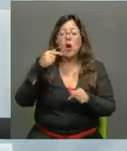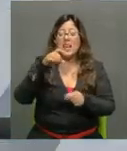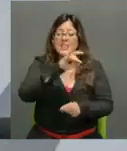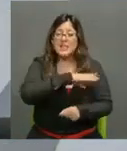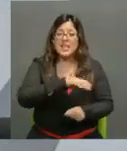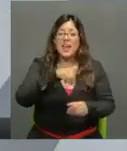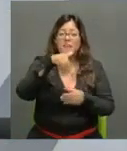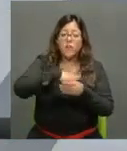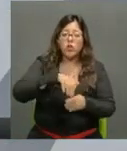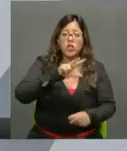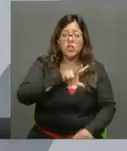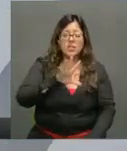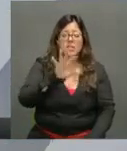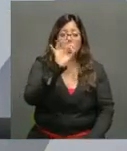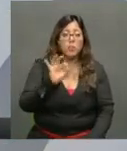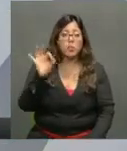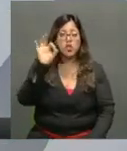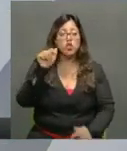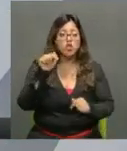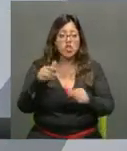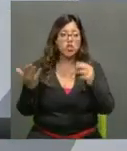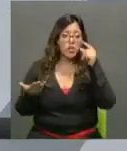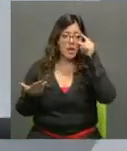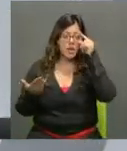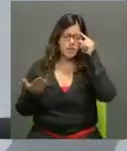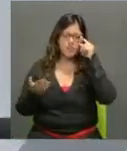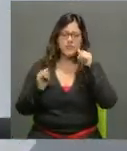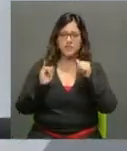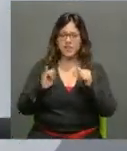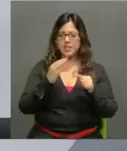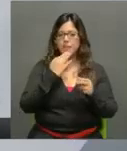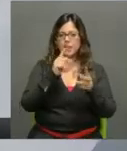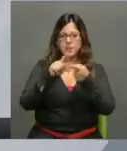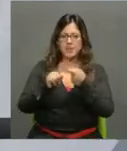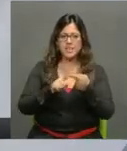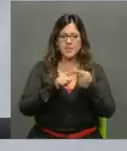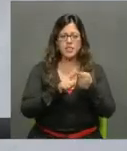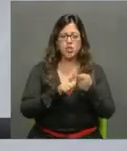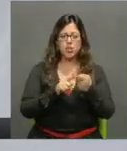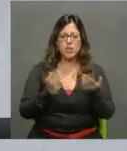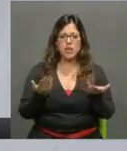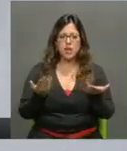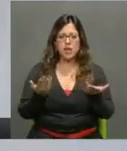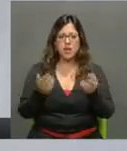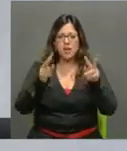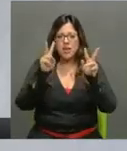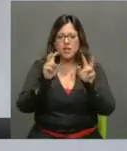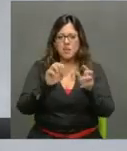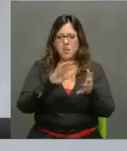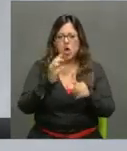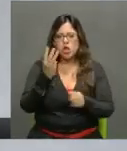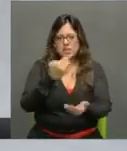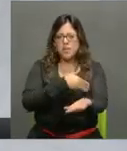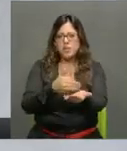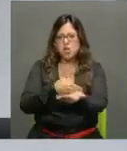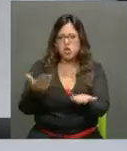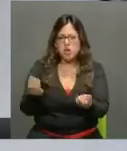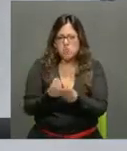y eso es... Claro, y participación sobre 13 bueno, millones entre nulo y no, es sí. Una brutalidad.